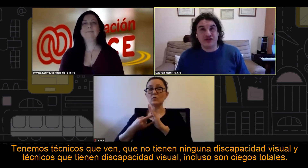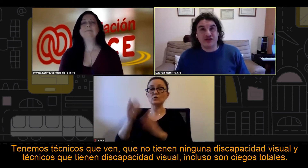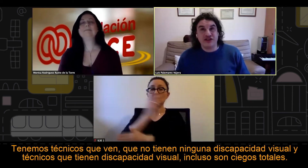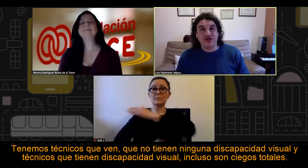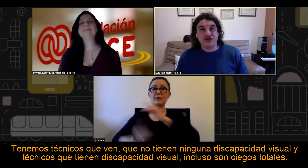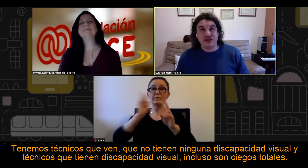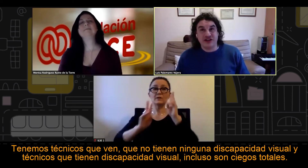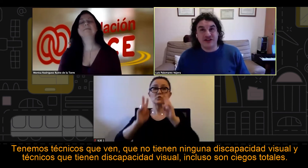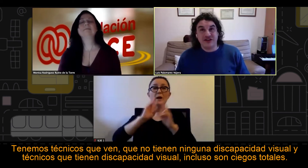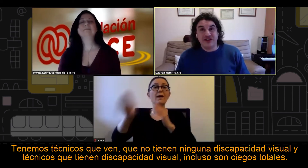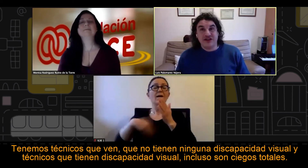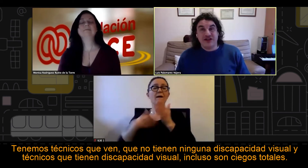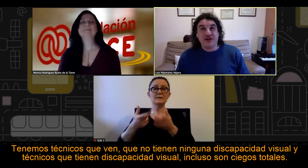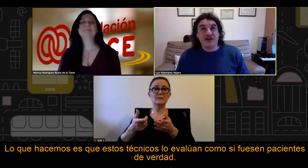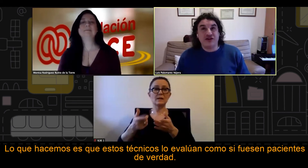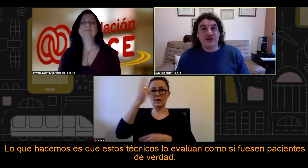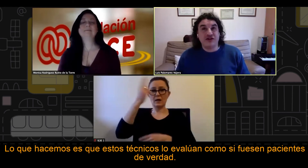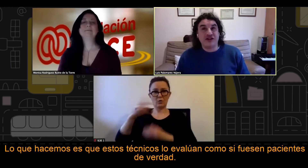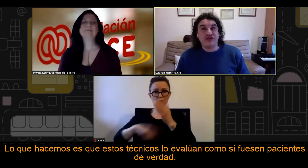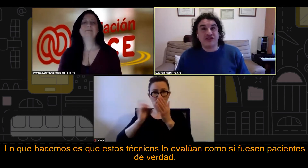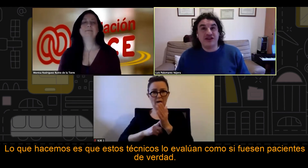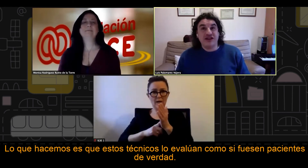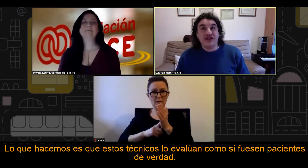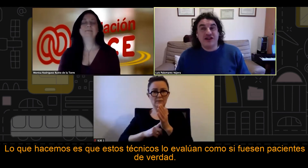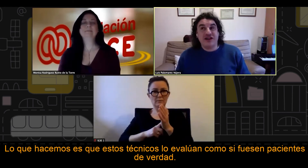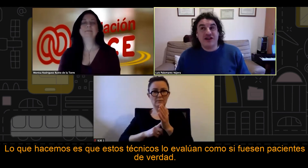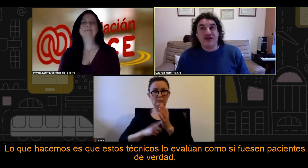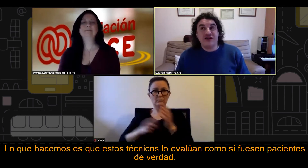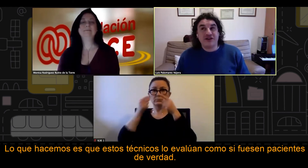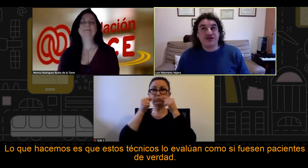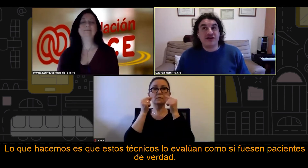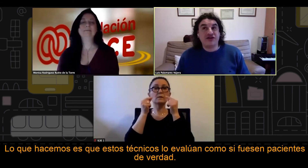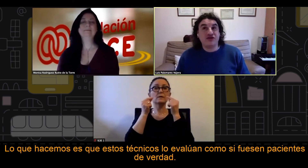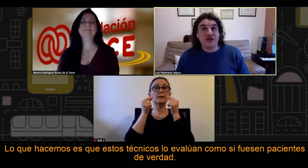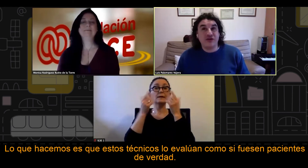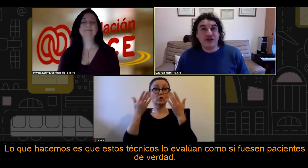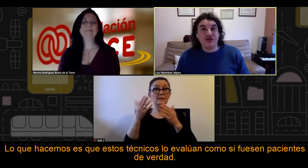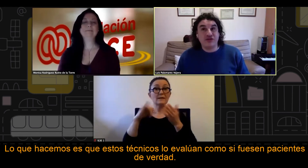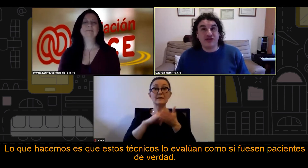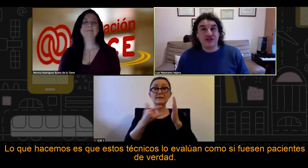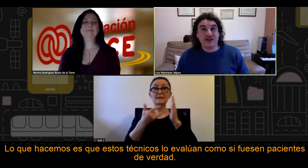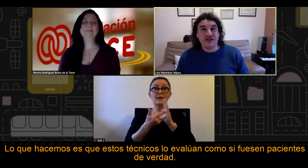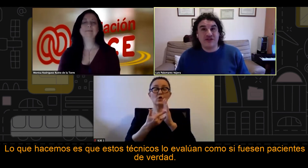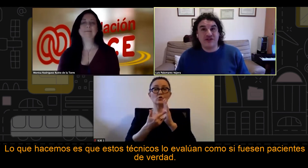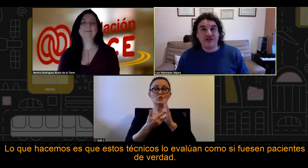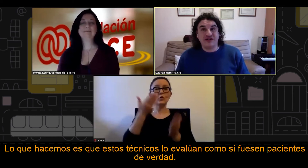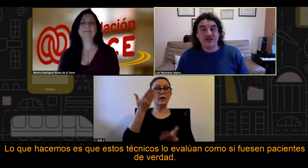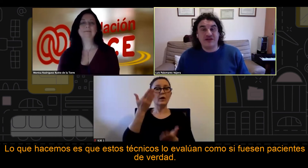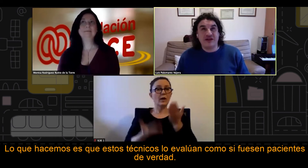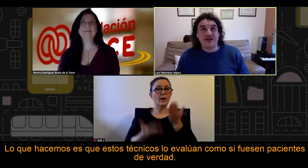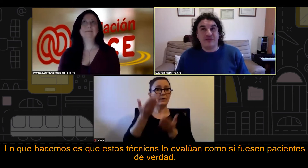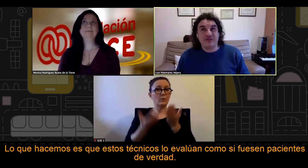son ciegos totales. Bien, entonces lo que hacemos es que estos técnicos lo evalúan como si fuesen